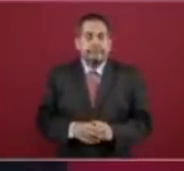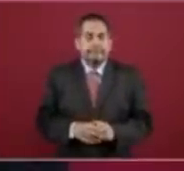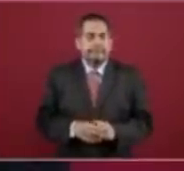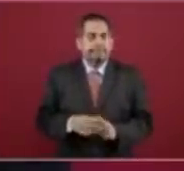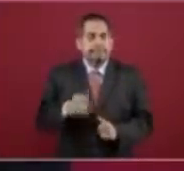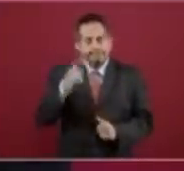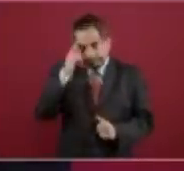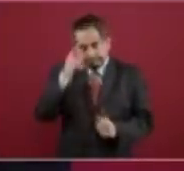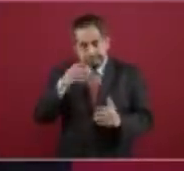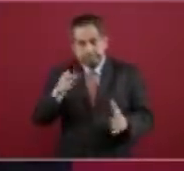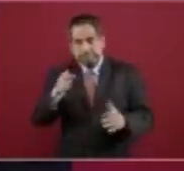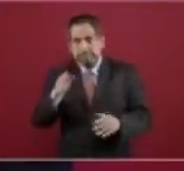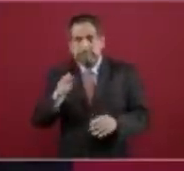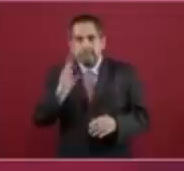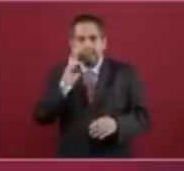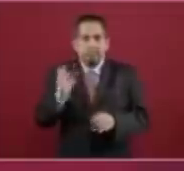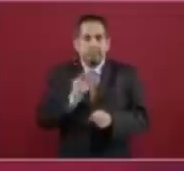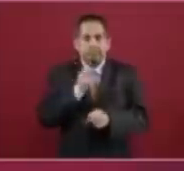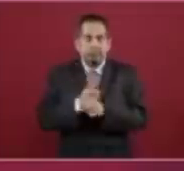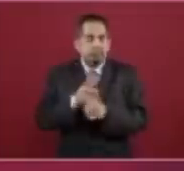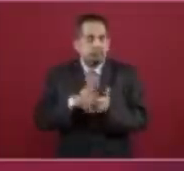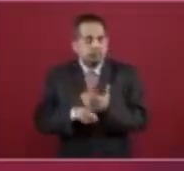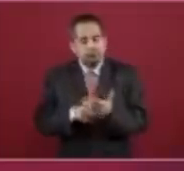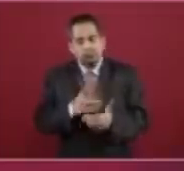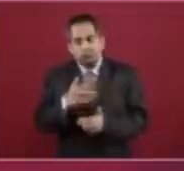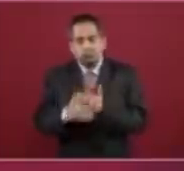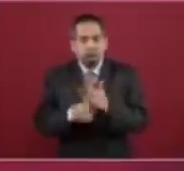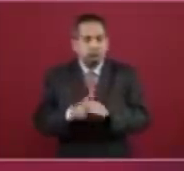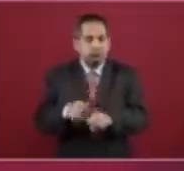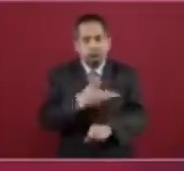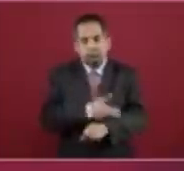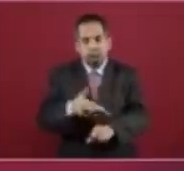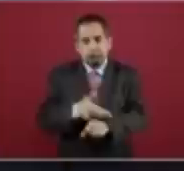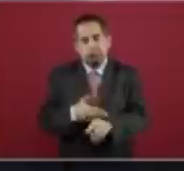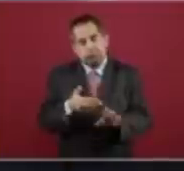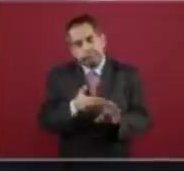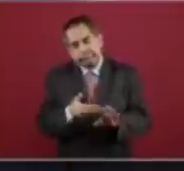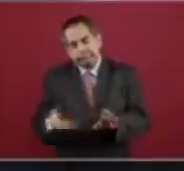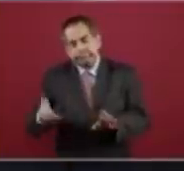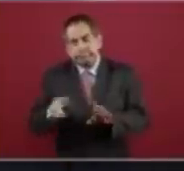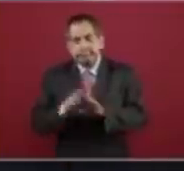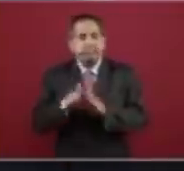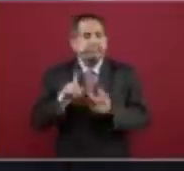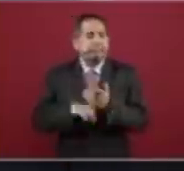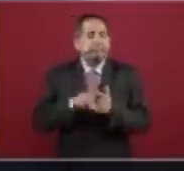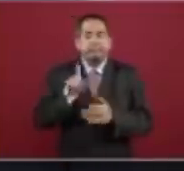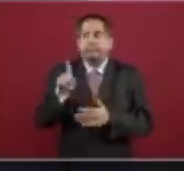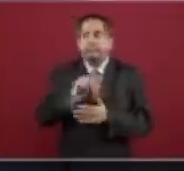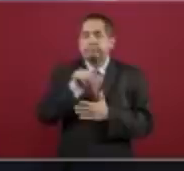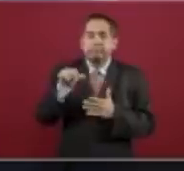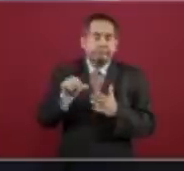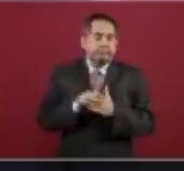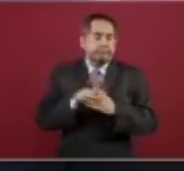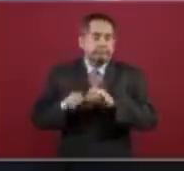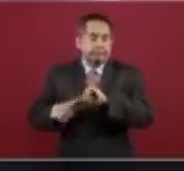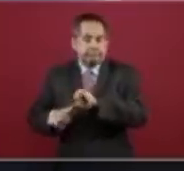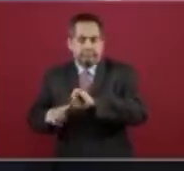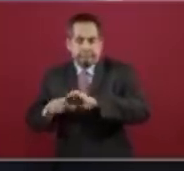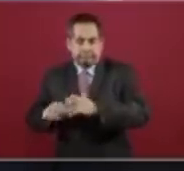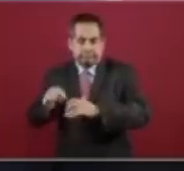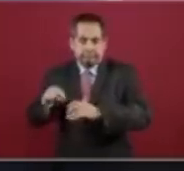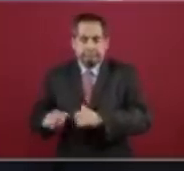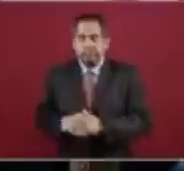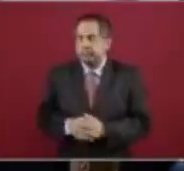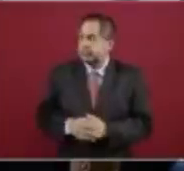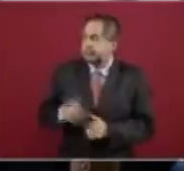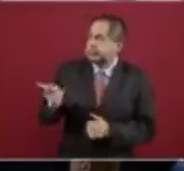abriendo posibilidades, oportunidades de trabajo en Centroamérica y en el país. Precisar